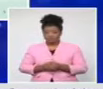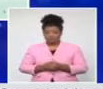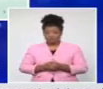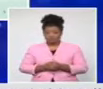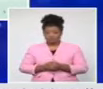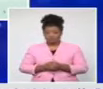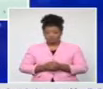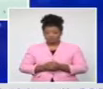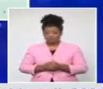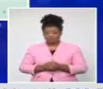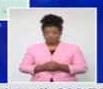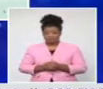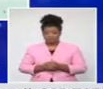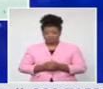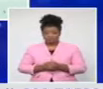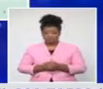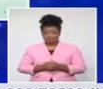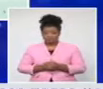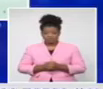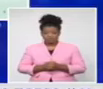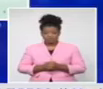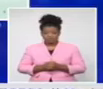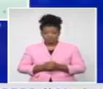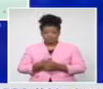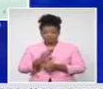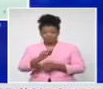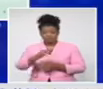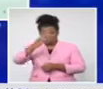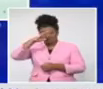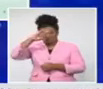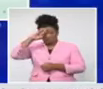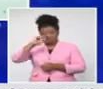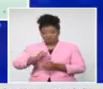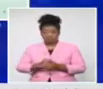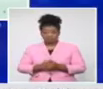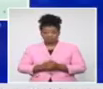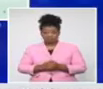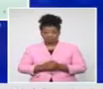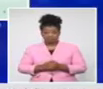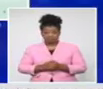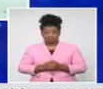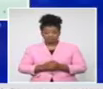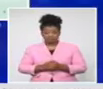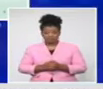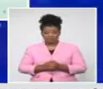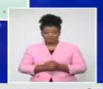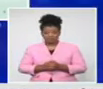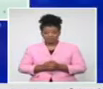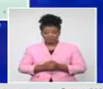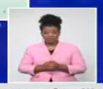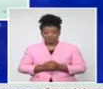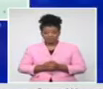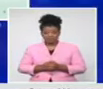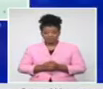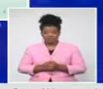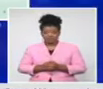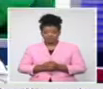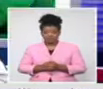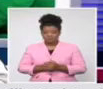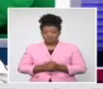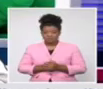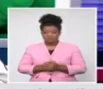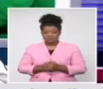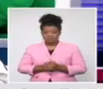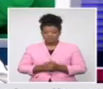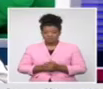también de viajeros cubanos procedentes de Rusia, indiscutiblemente, y ya la población ha ido